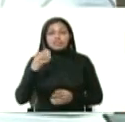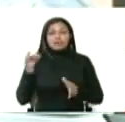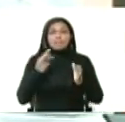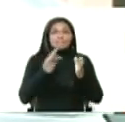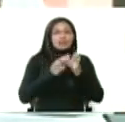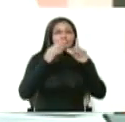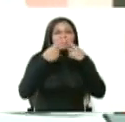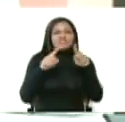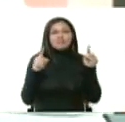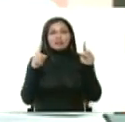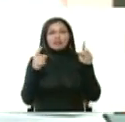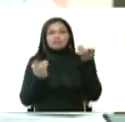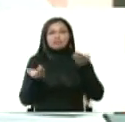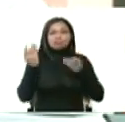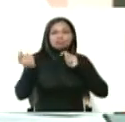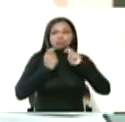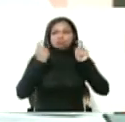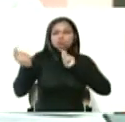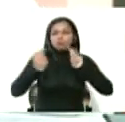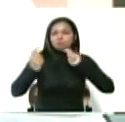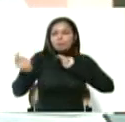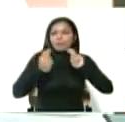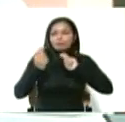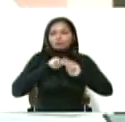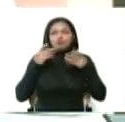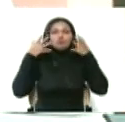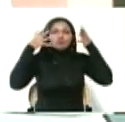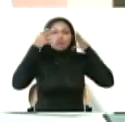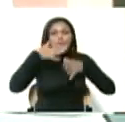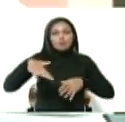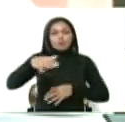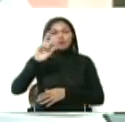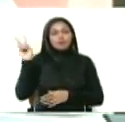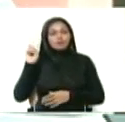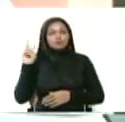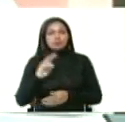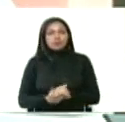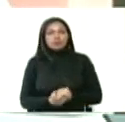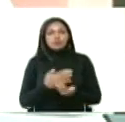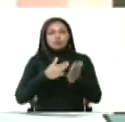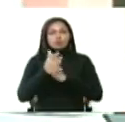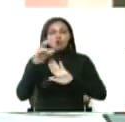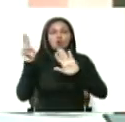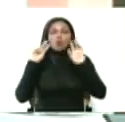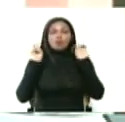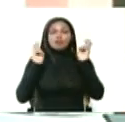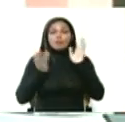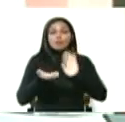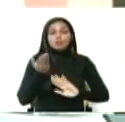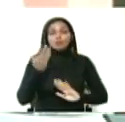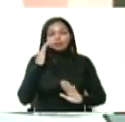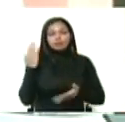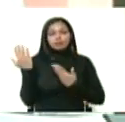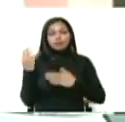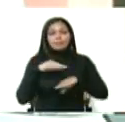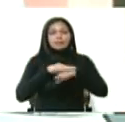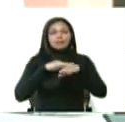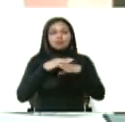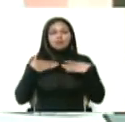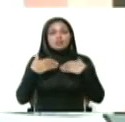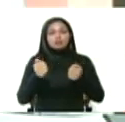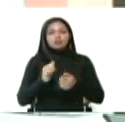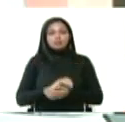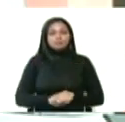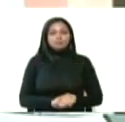atípico. Bueno, todo este debate, ¿qué le podemos orientar al pueblo de Venezuela sobre todos estos temas tan importantes? Doctor Alvarado, por favor.